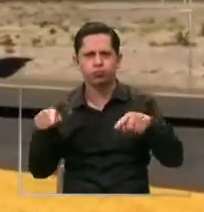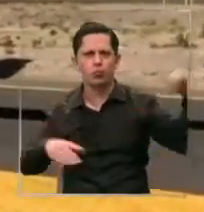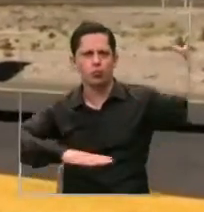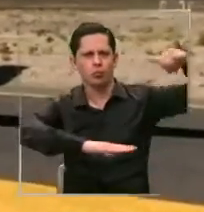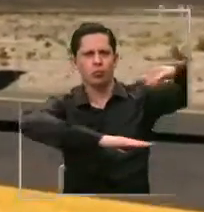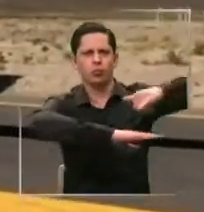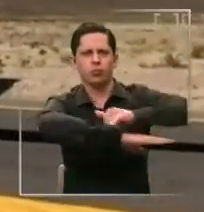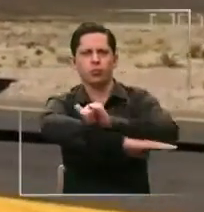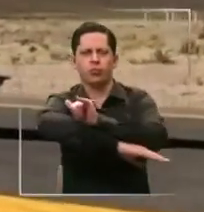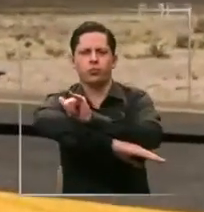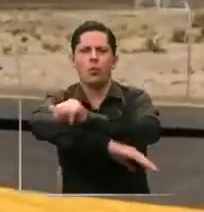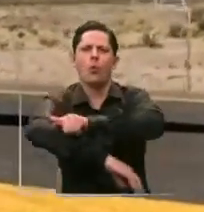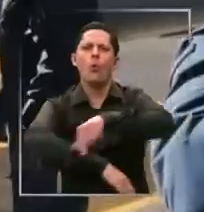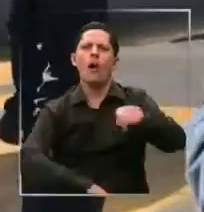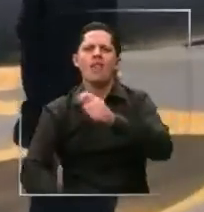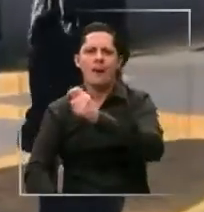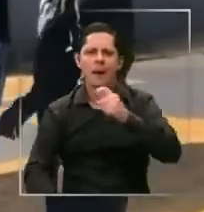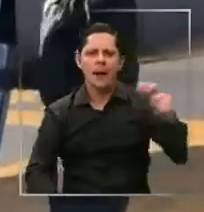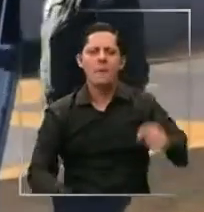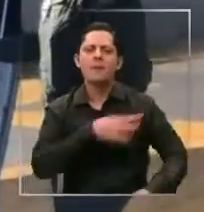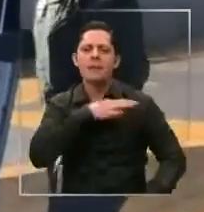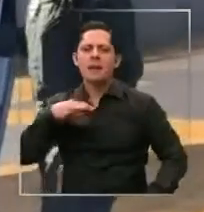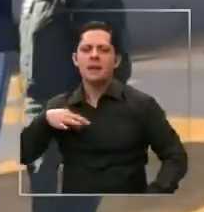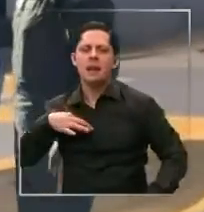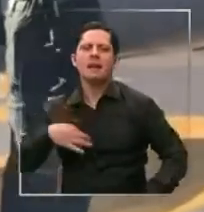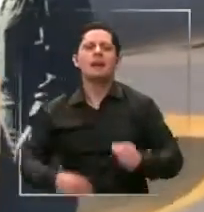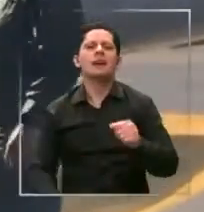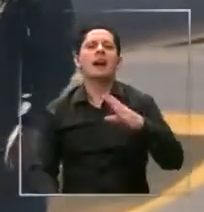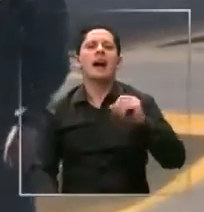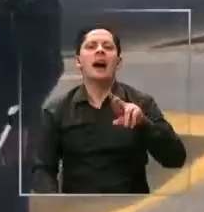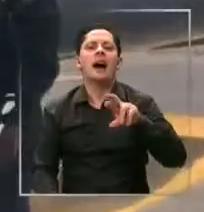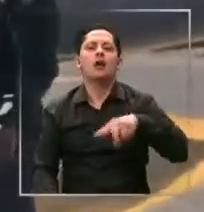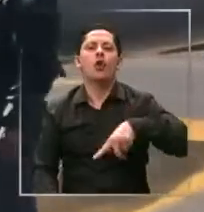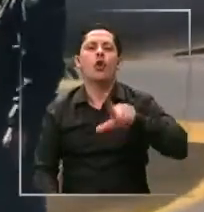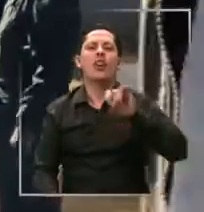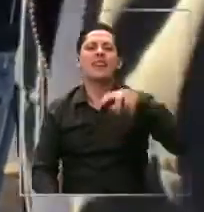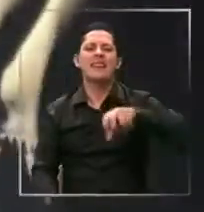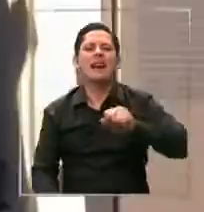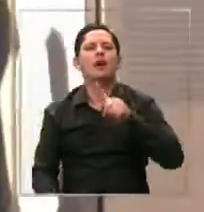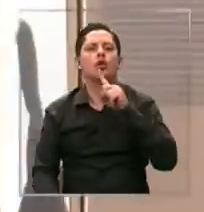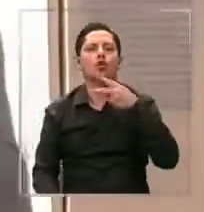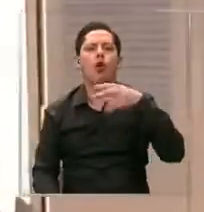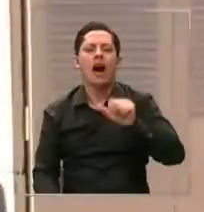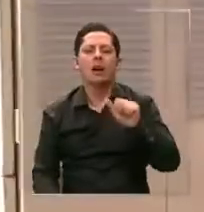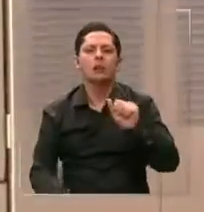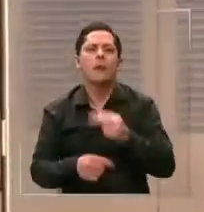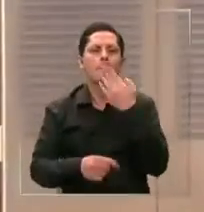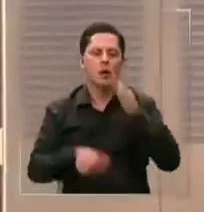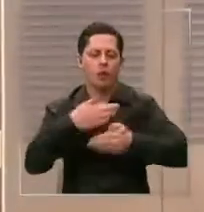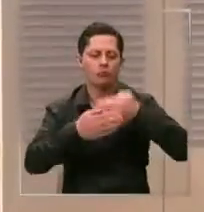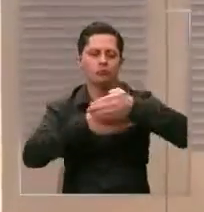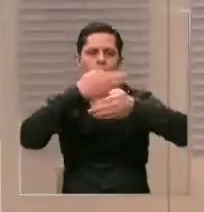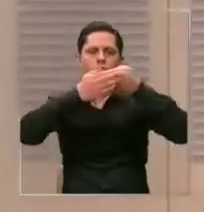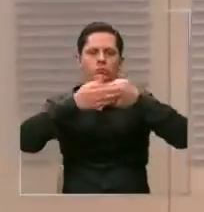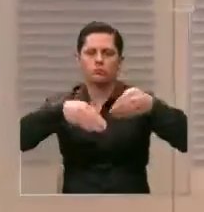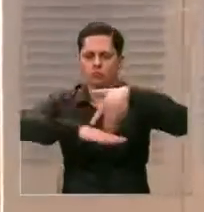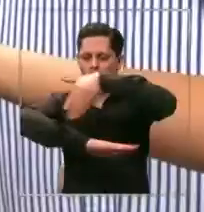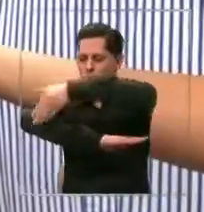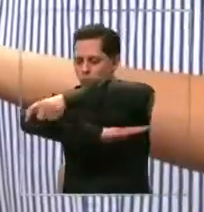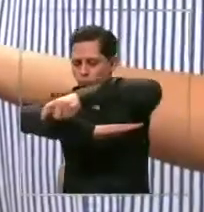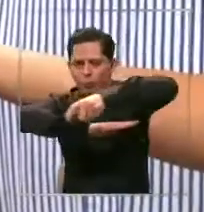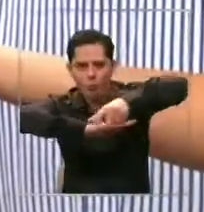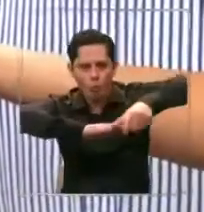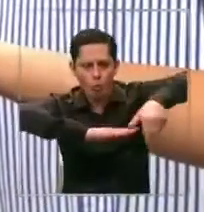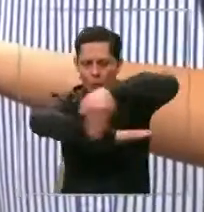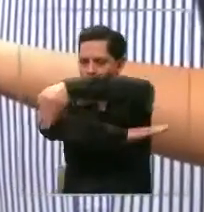Mientras en la región de Tarapacá, la ministra del Interior, Carolina Toá, encabezó la inauguración de mejoras en la infraestructura del paso fronterizo Colchane.